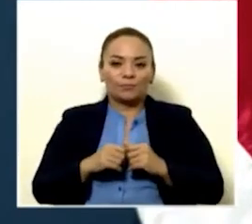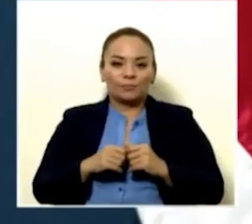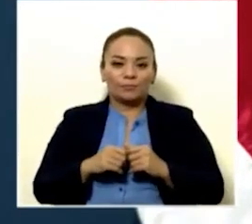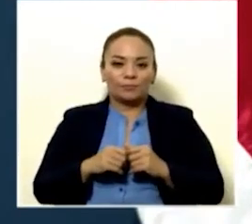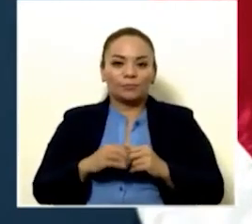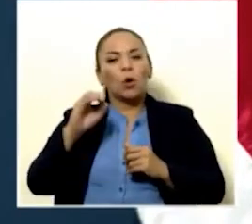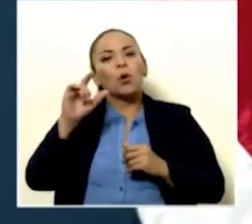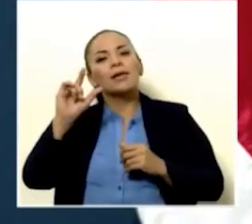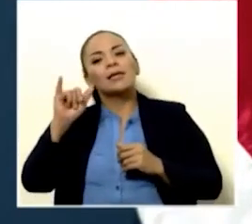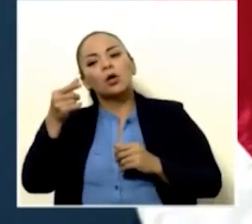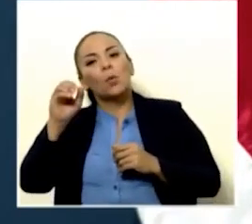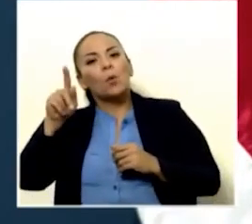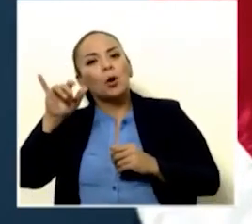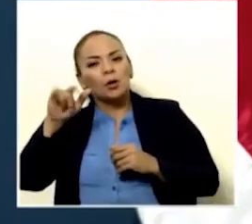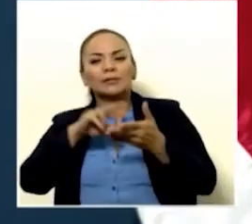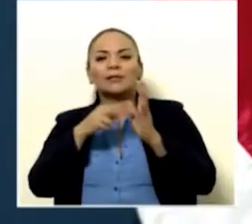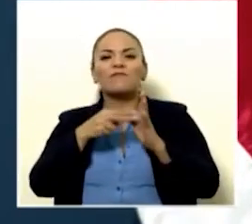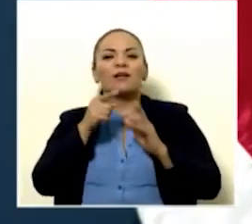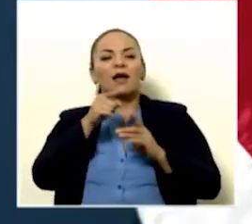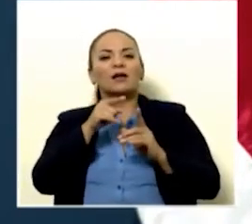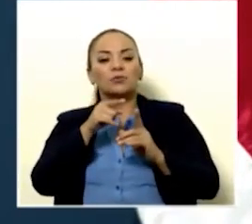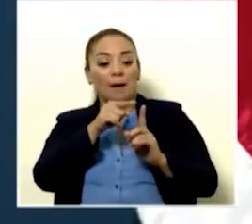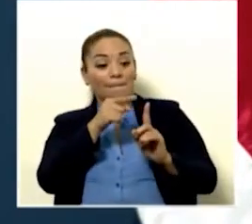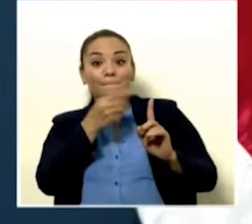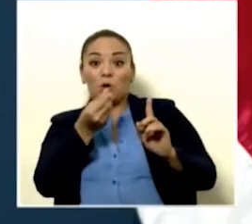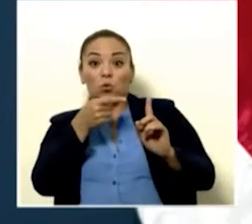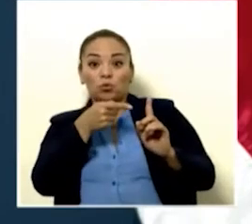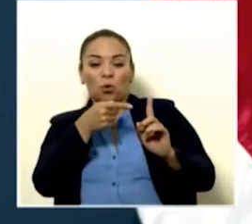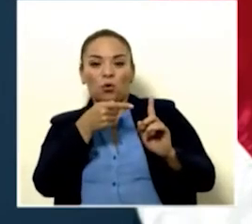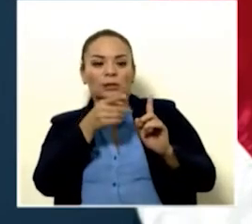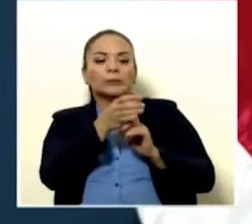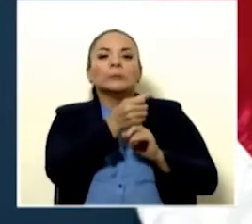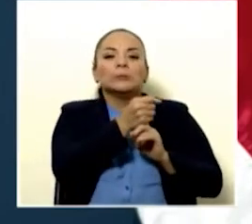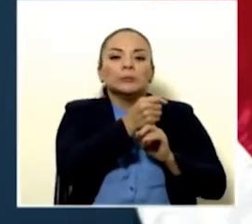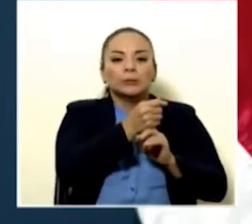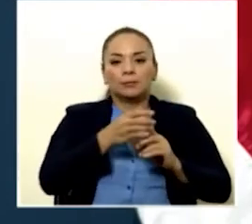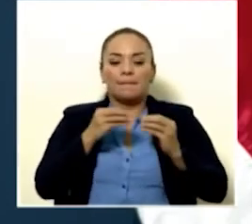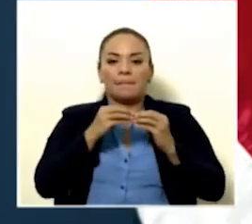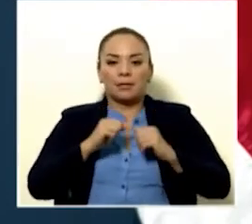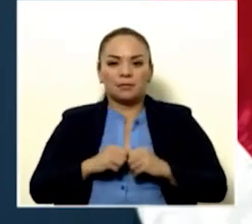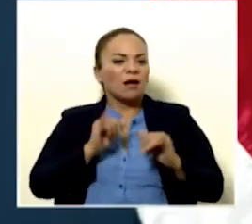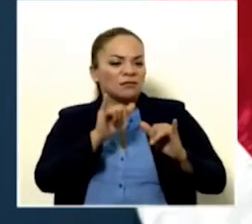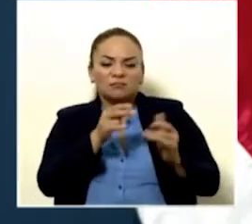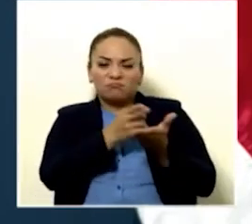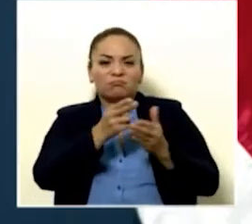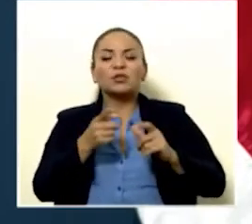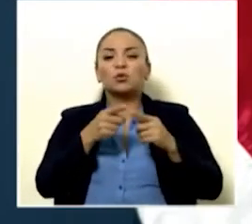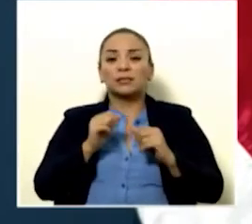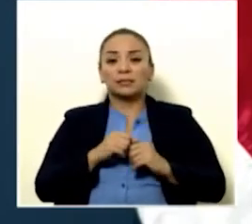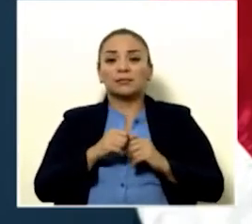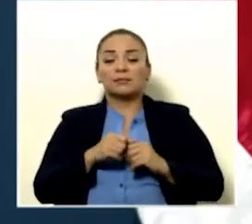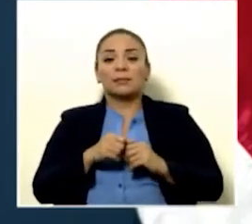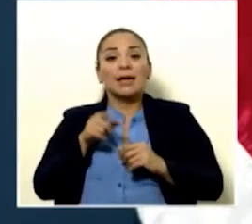oligopólico, donde aprietan más de la cuenta al productor, así en plata blanca. Y entonces, él está trabajando